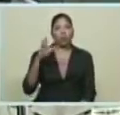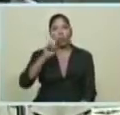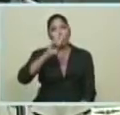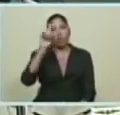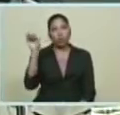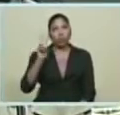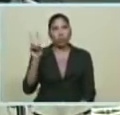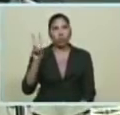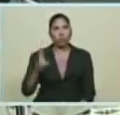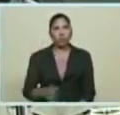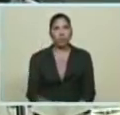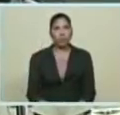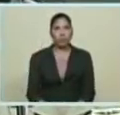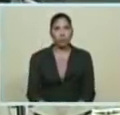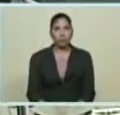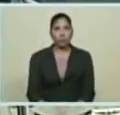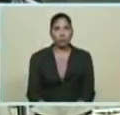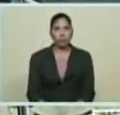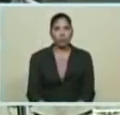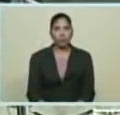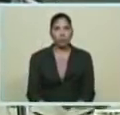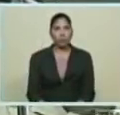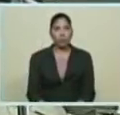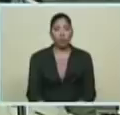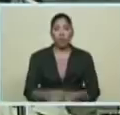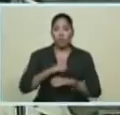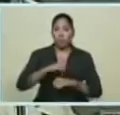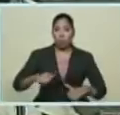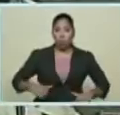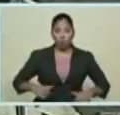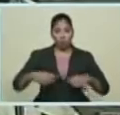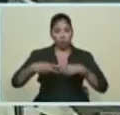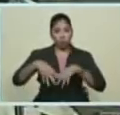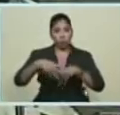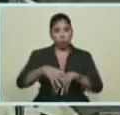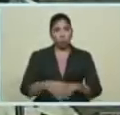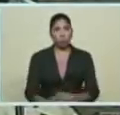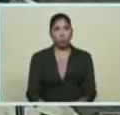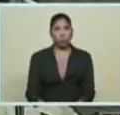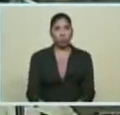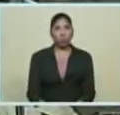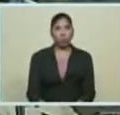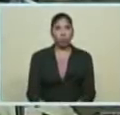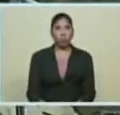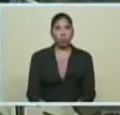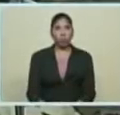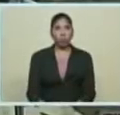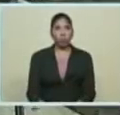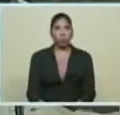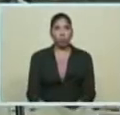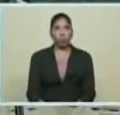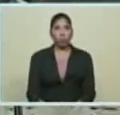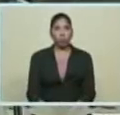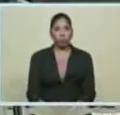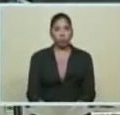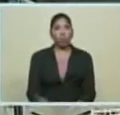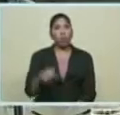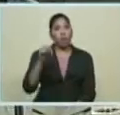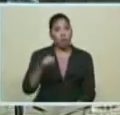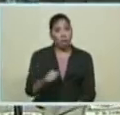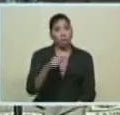nuestra patria Venezuela. Fuerza Armada Nacional Bolivariana, que durante este